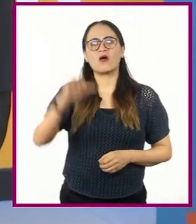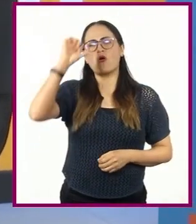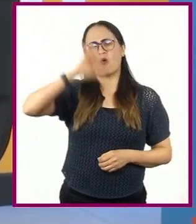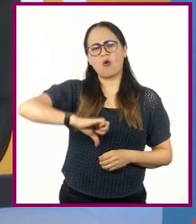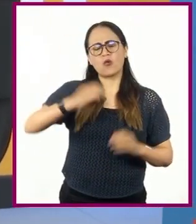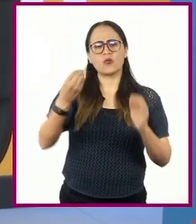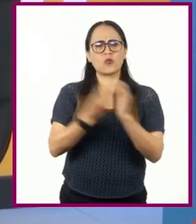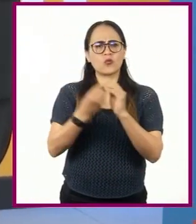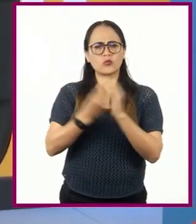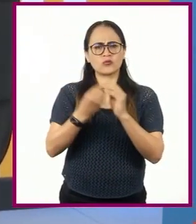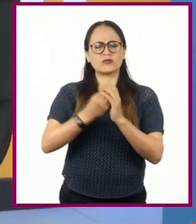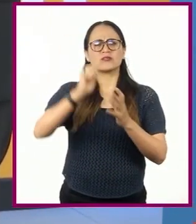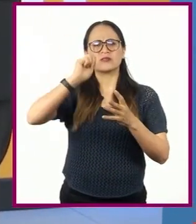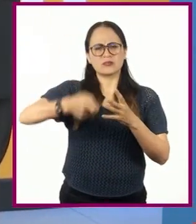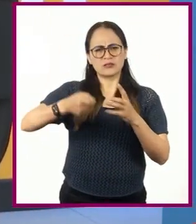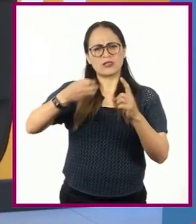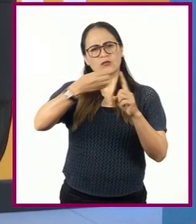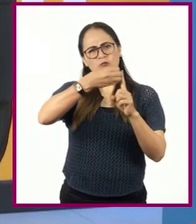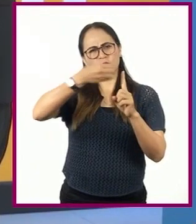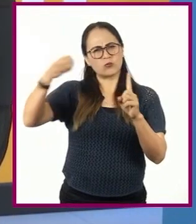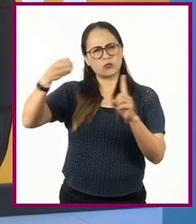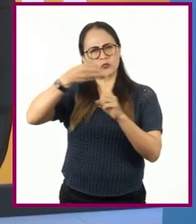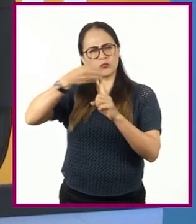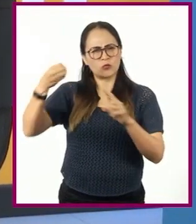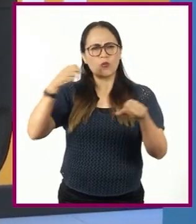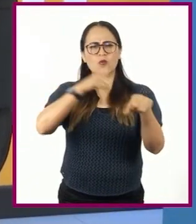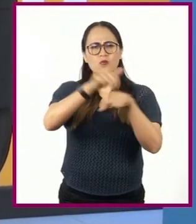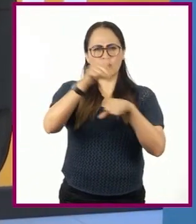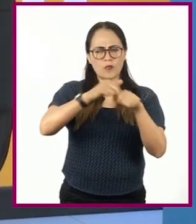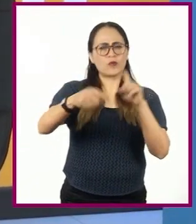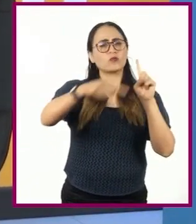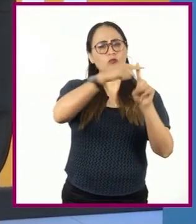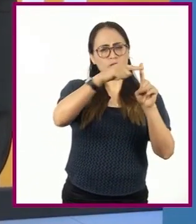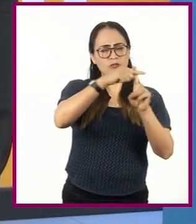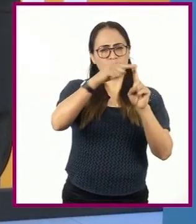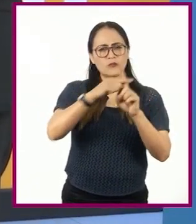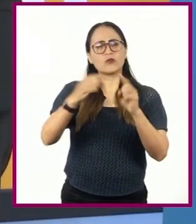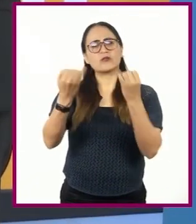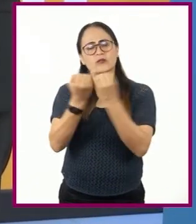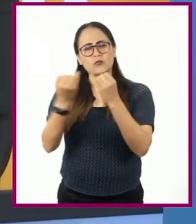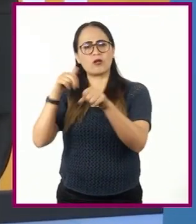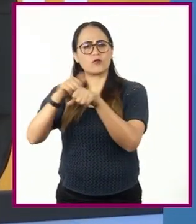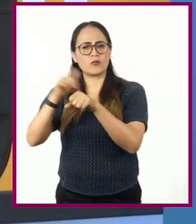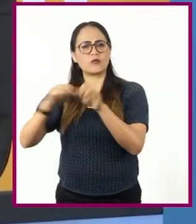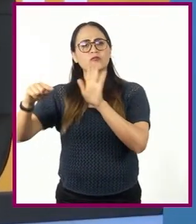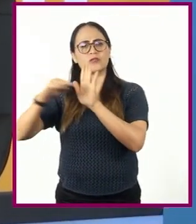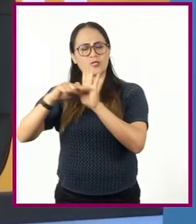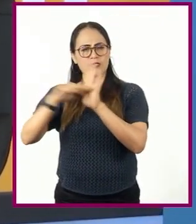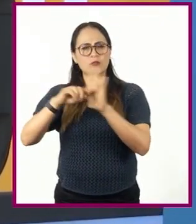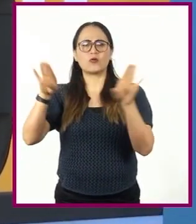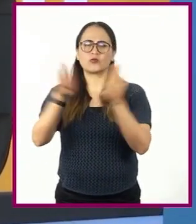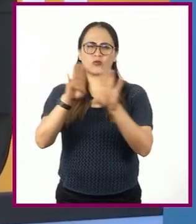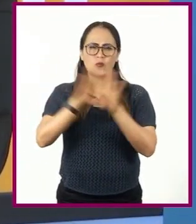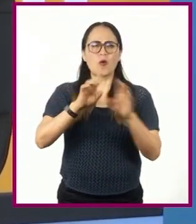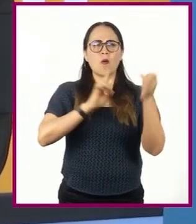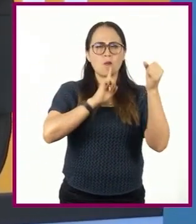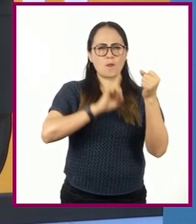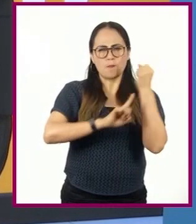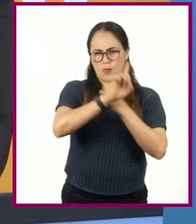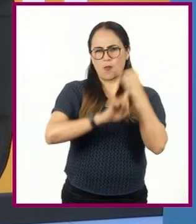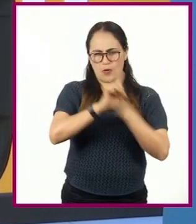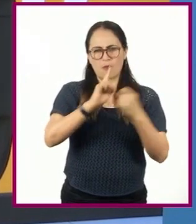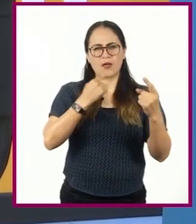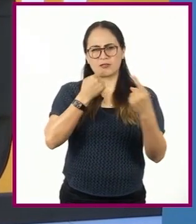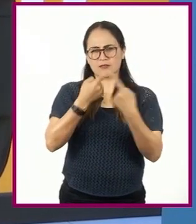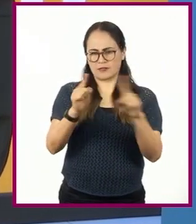estudiaremos los efectos de las operaciones, así como los números positivos y negativos a través de diversos planteamientos, en los que